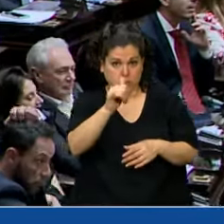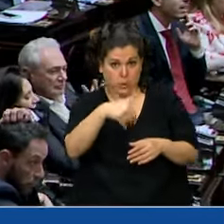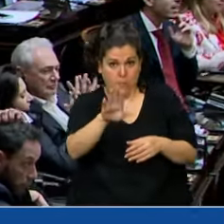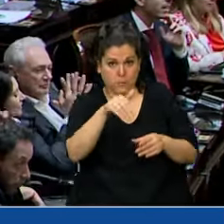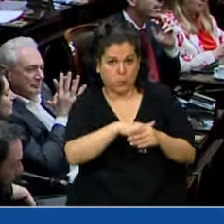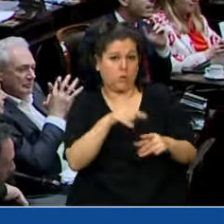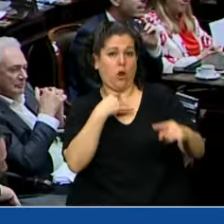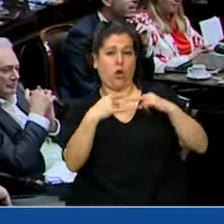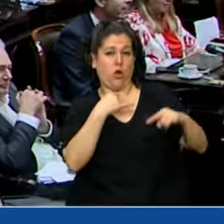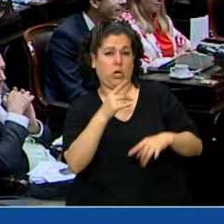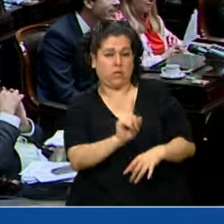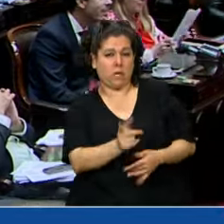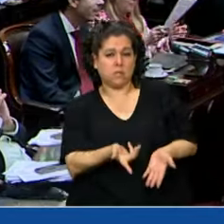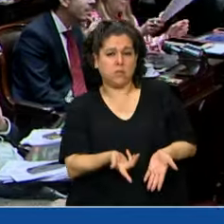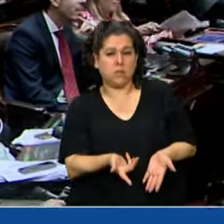no